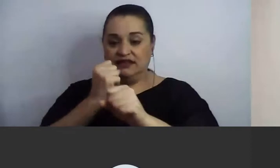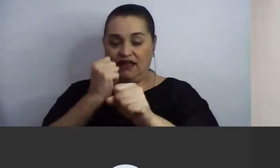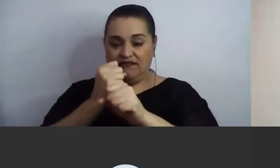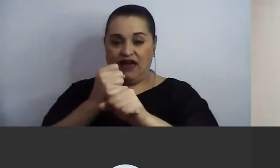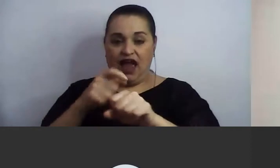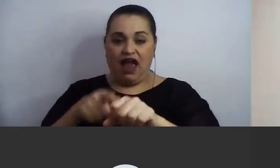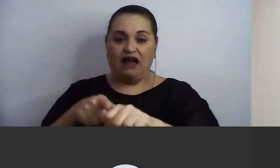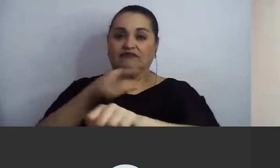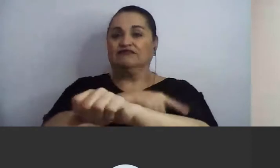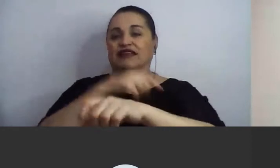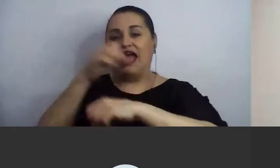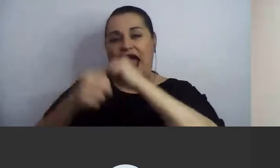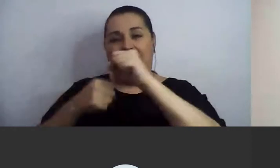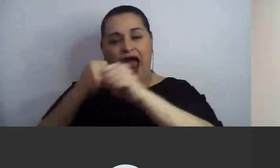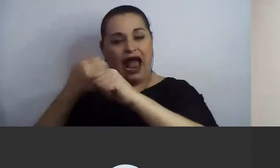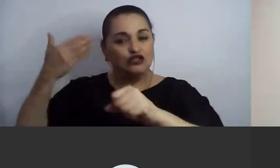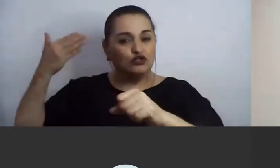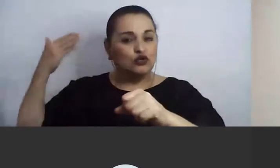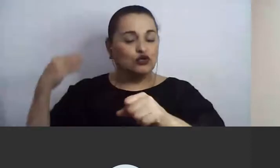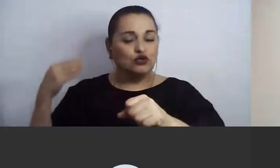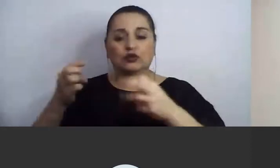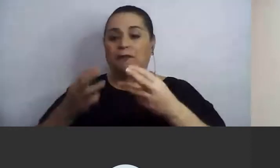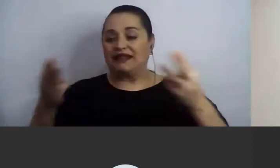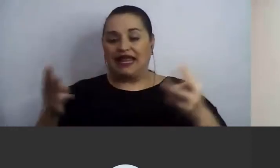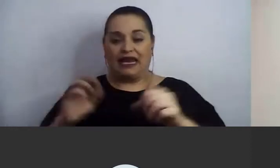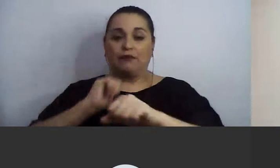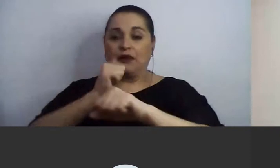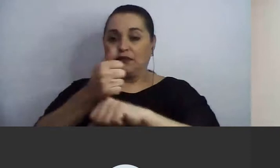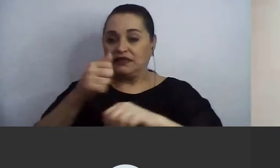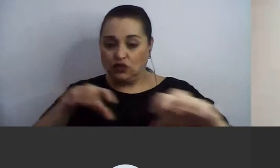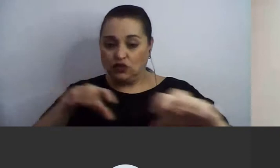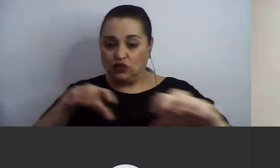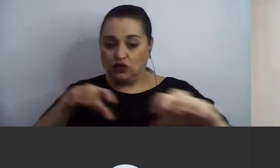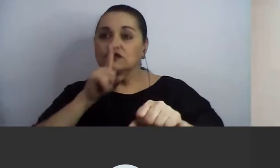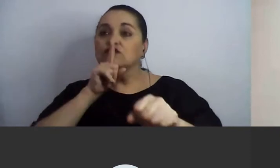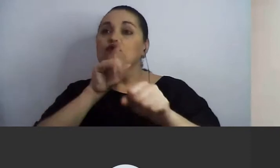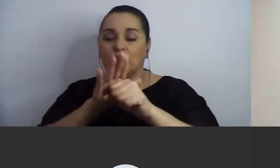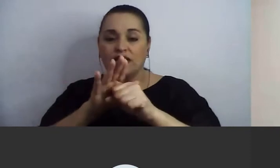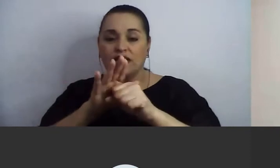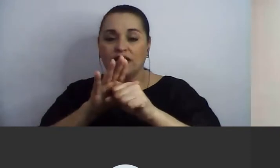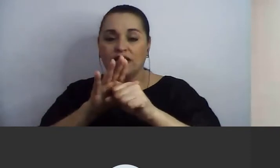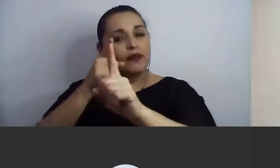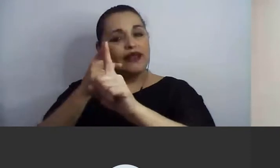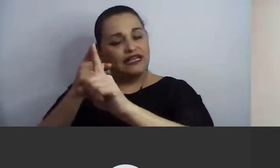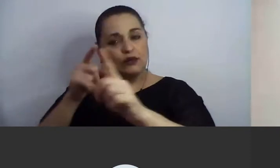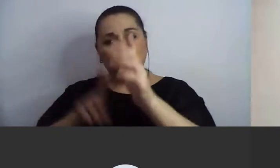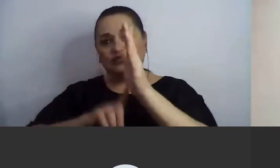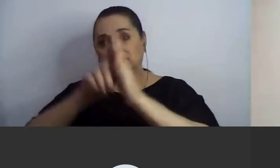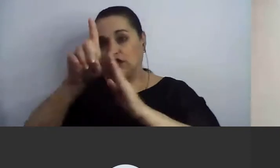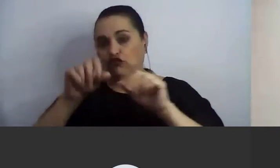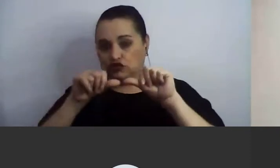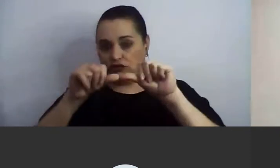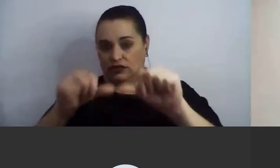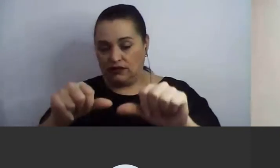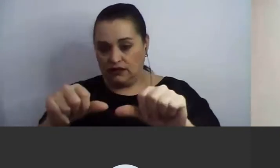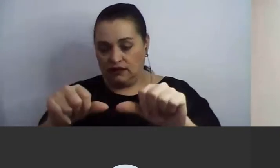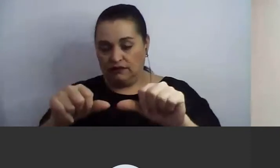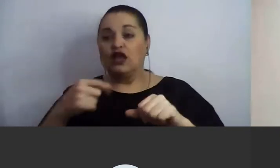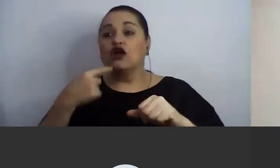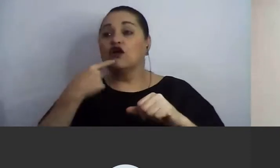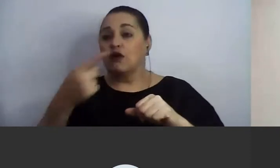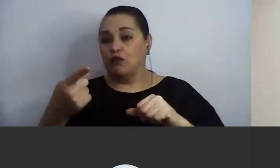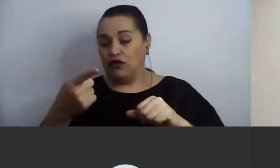largo de los años en materia de implementación de acciones para cumplir con los objetivos de desarrollo sostenible y como